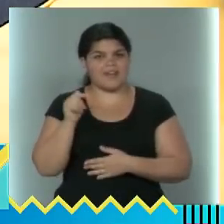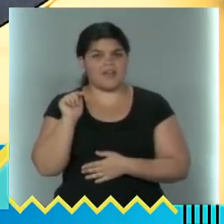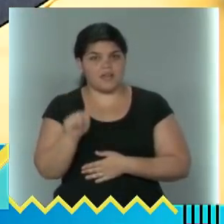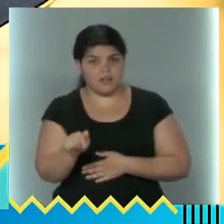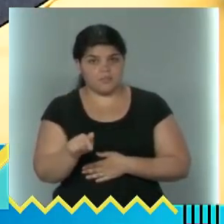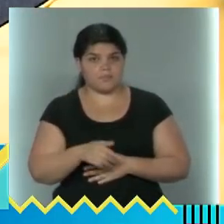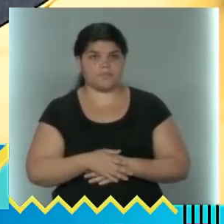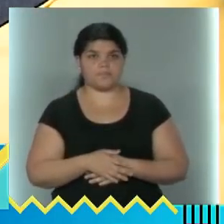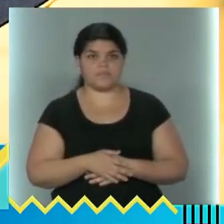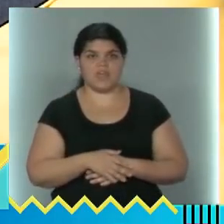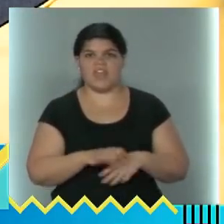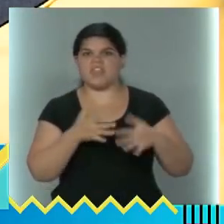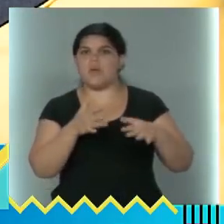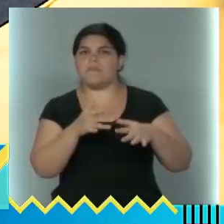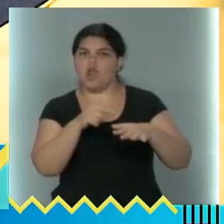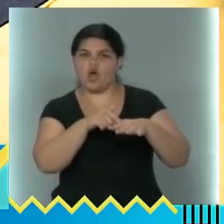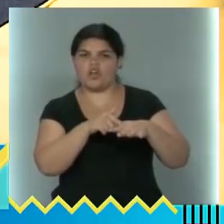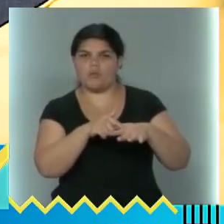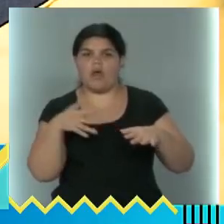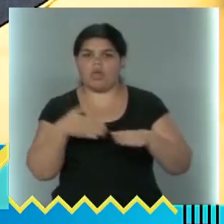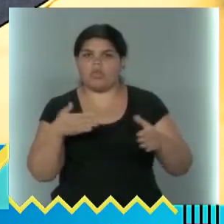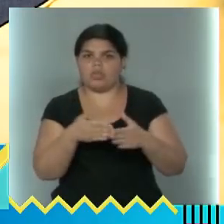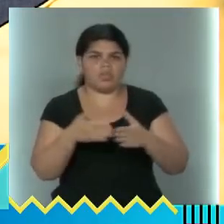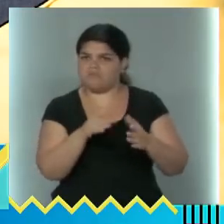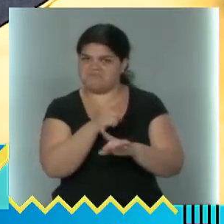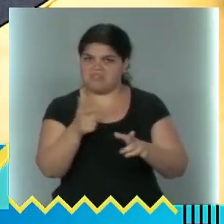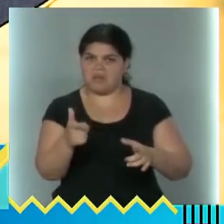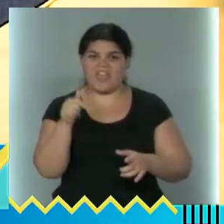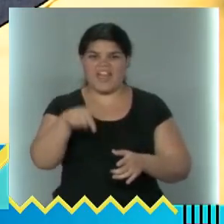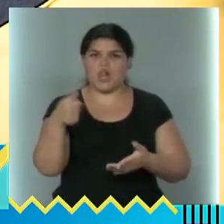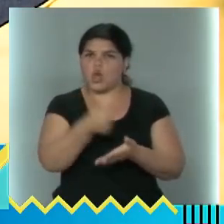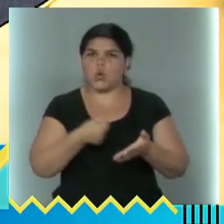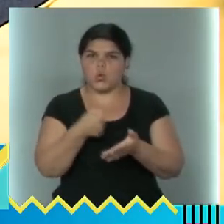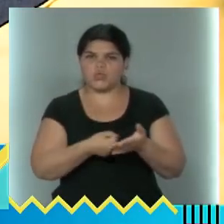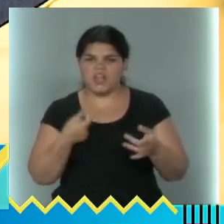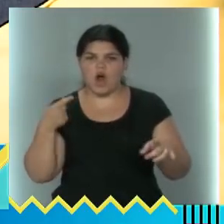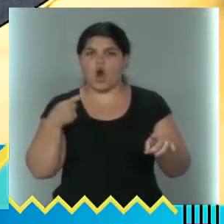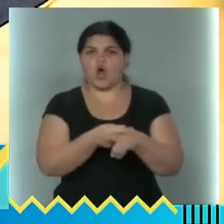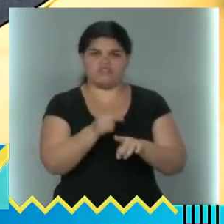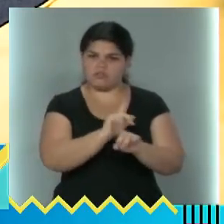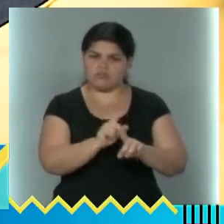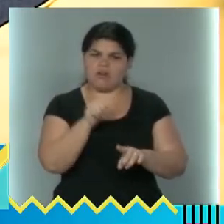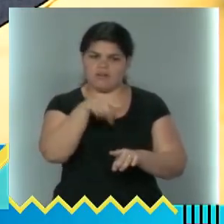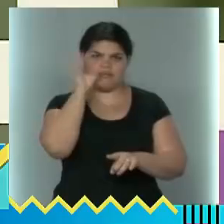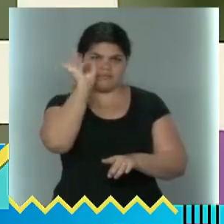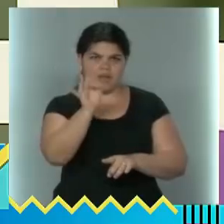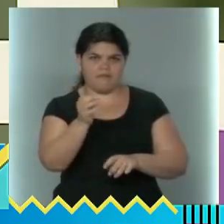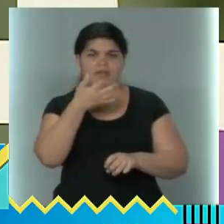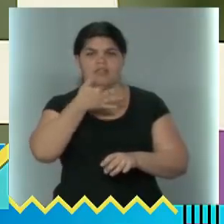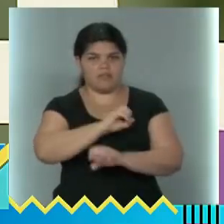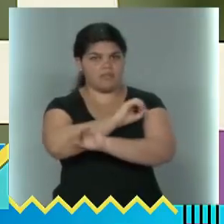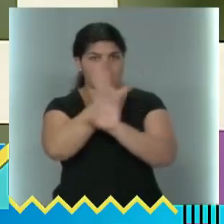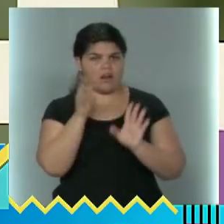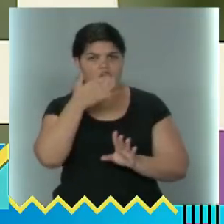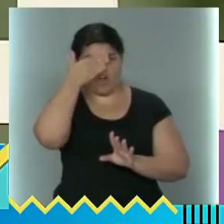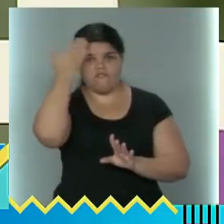tiempo, o sea, el temblor no era un impedimento para él, no luchó contra la enfermedad, sino que tomó conciencia de que tenía una